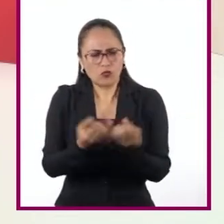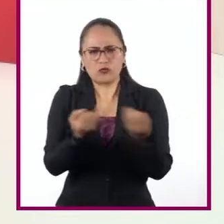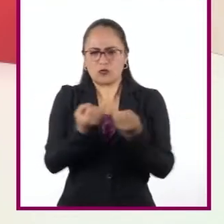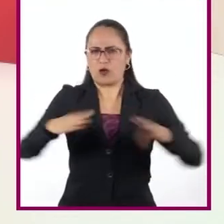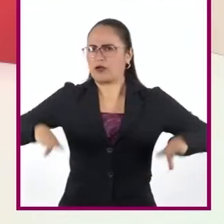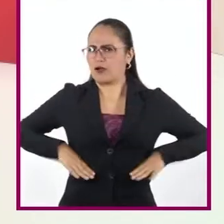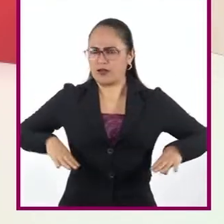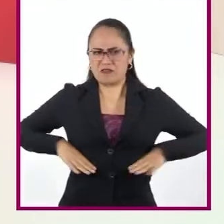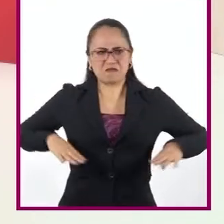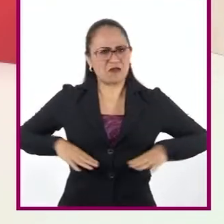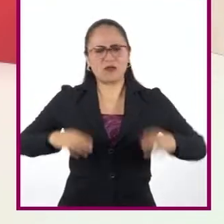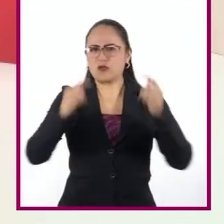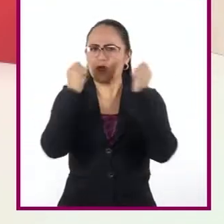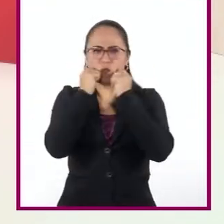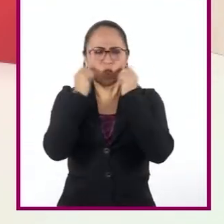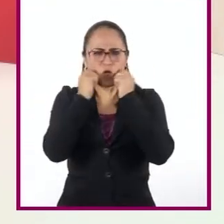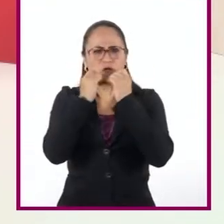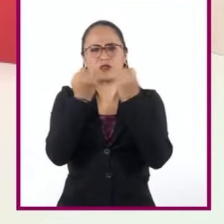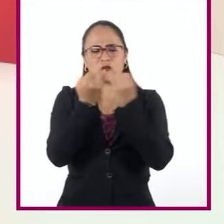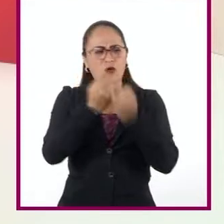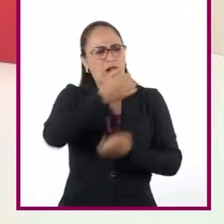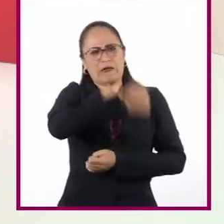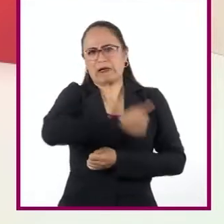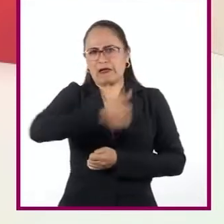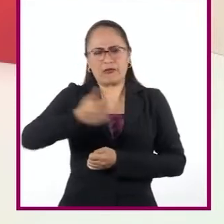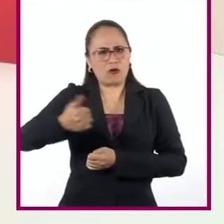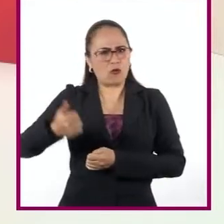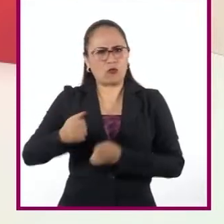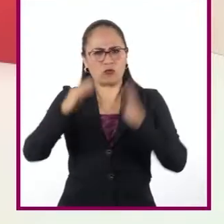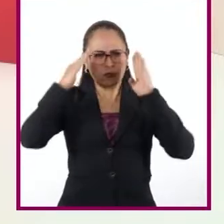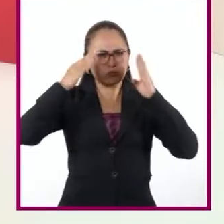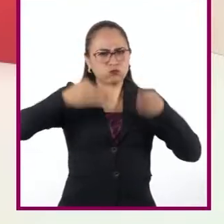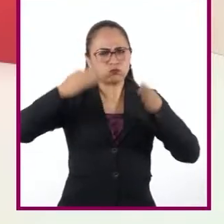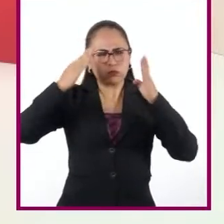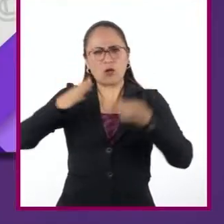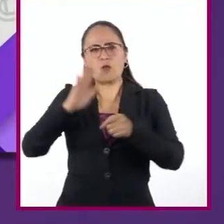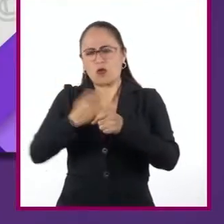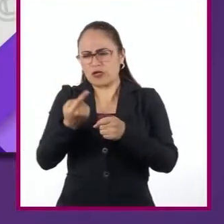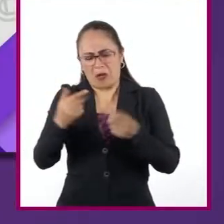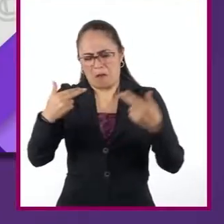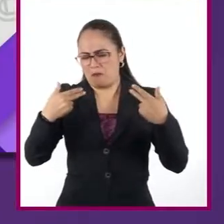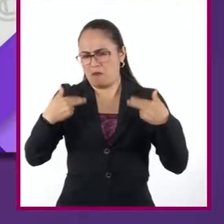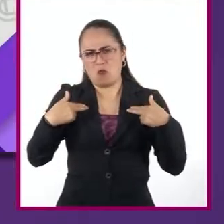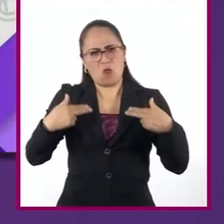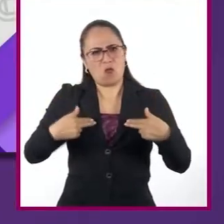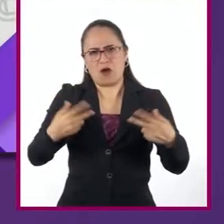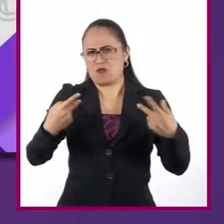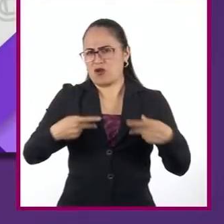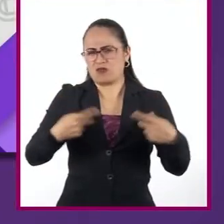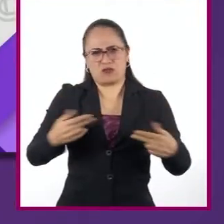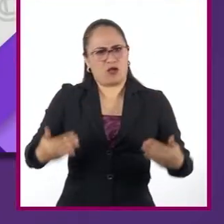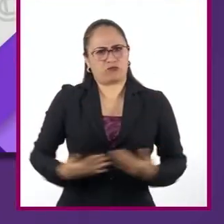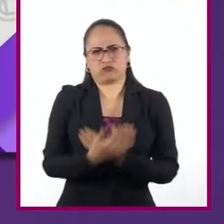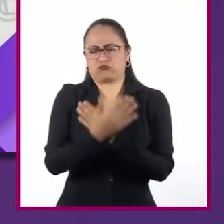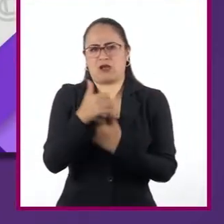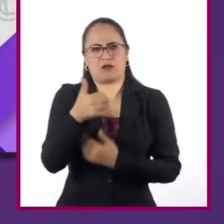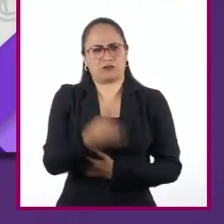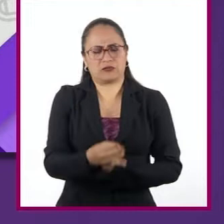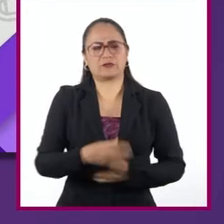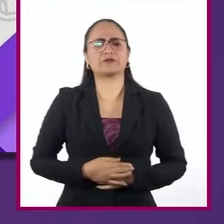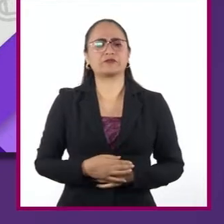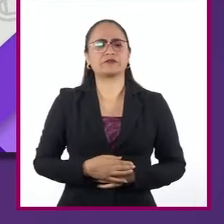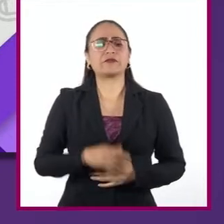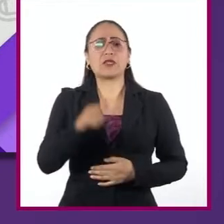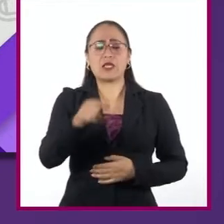sus características y condiciones particulares, por el solo hecho de ser persona. Como saben, esta igualdad no